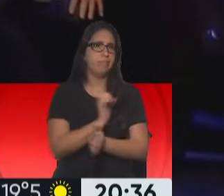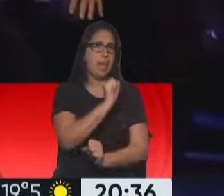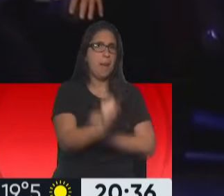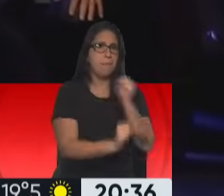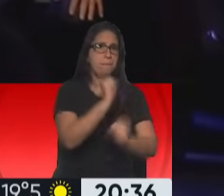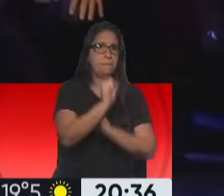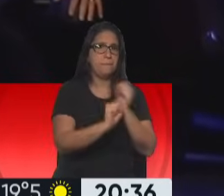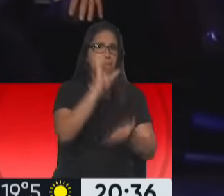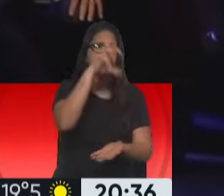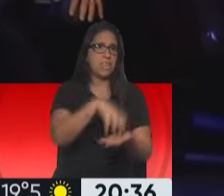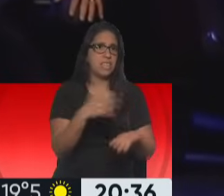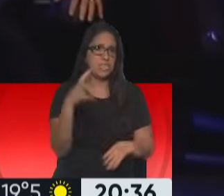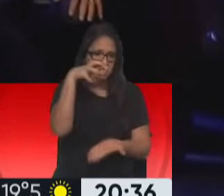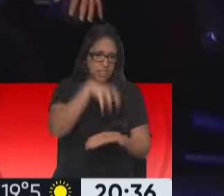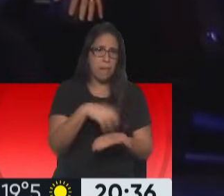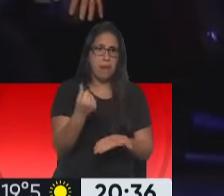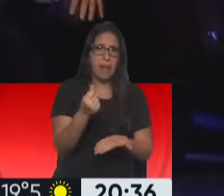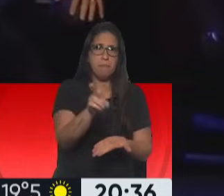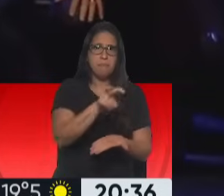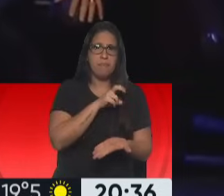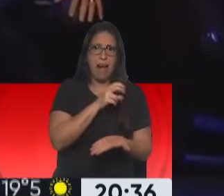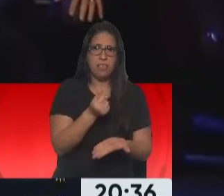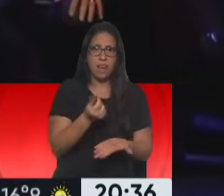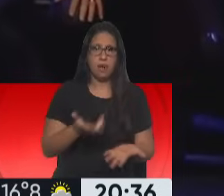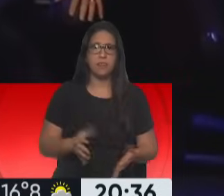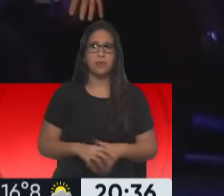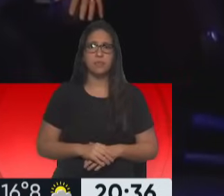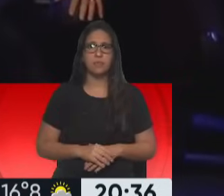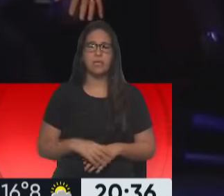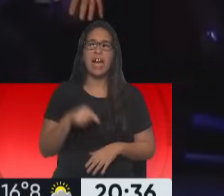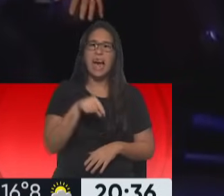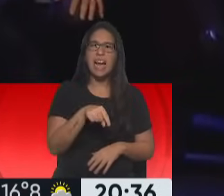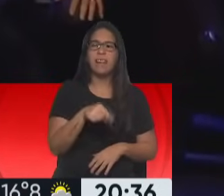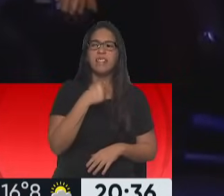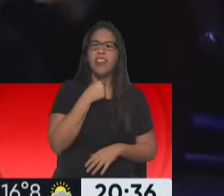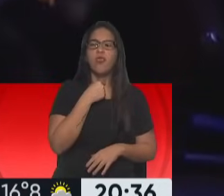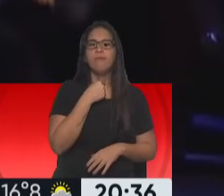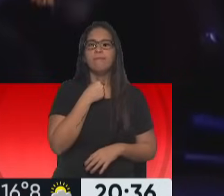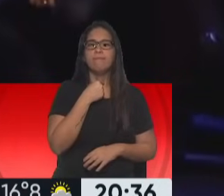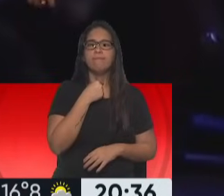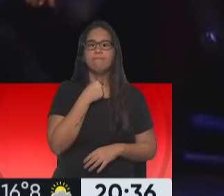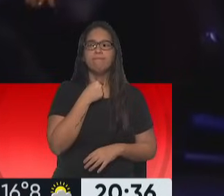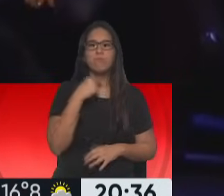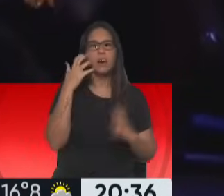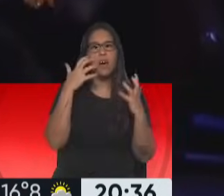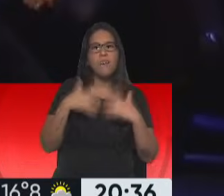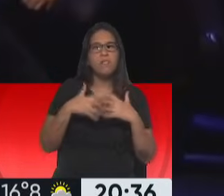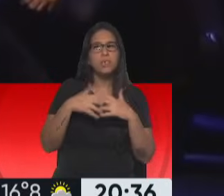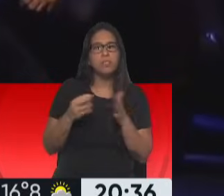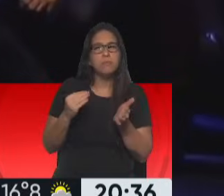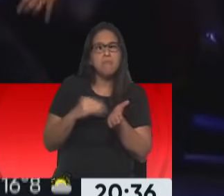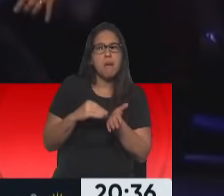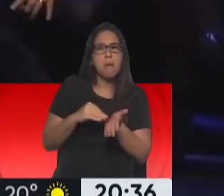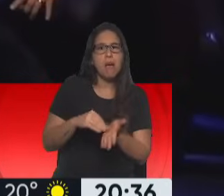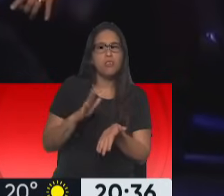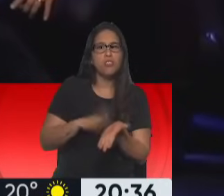no estuvieran para ganar plata. Acá quiero hacer algunas reflexiones sobre